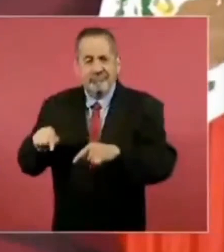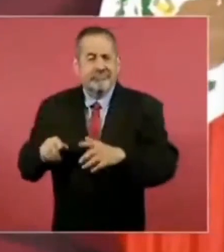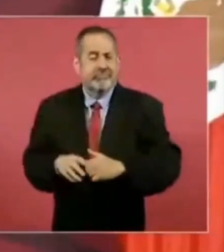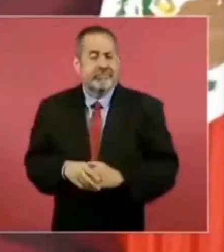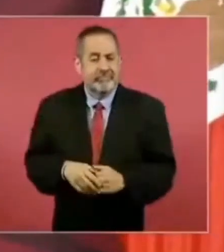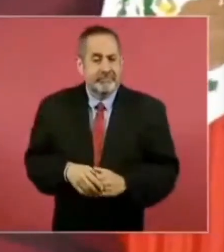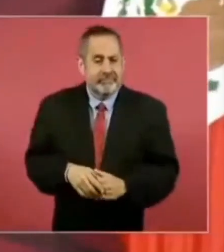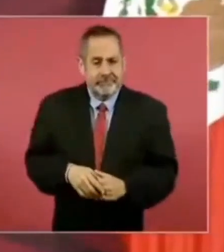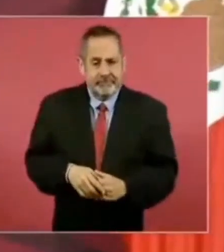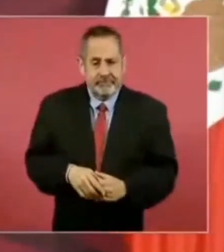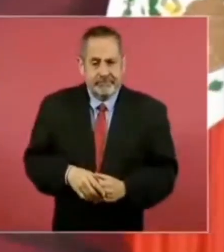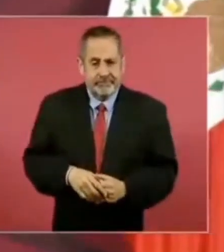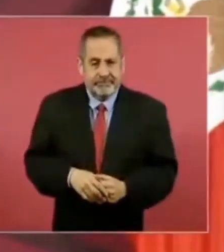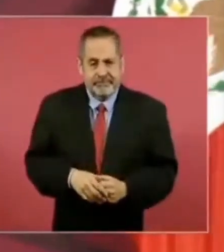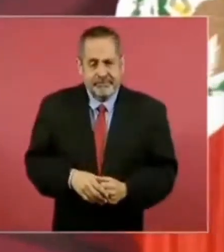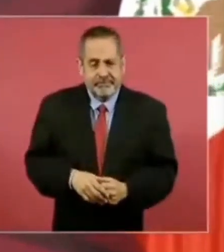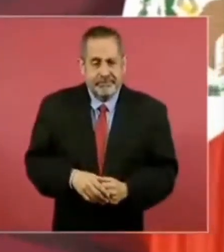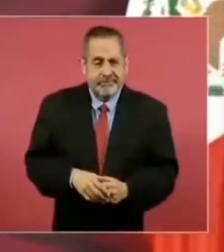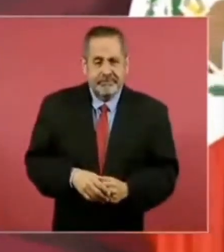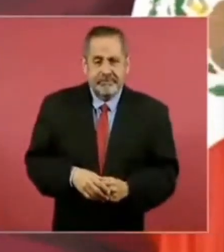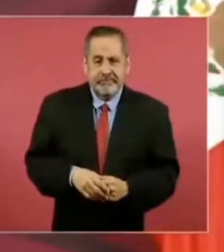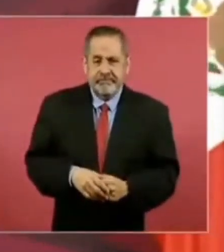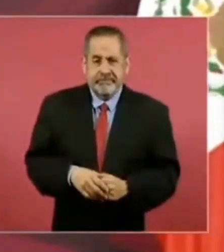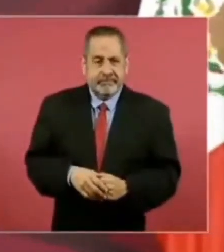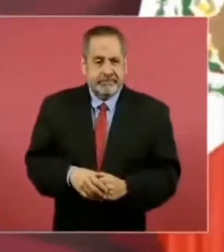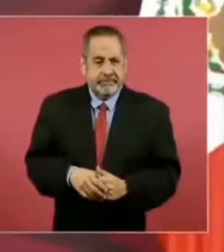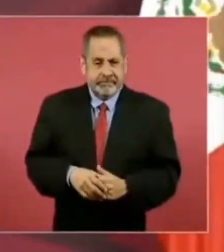toda esa